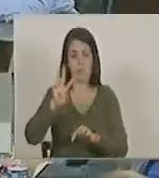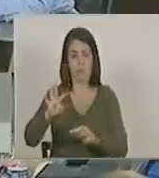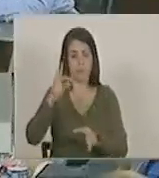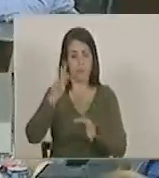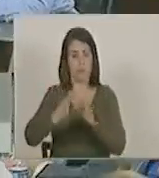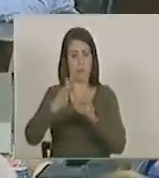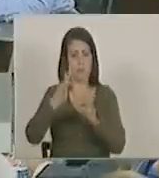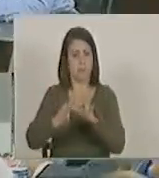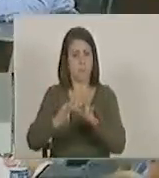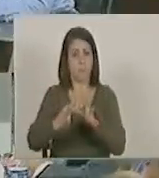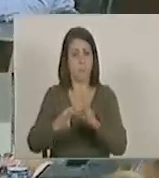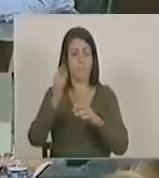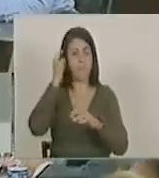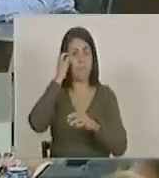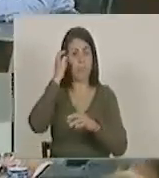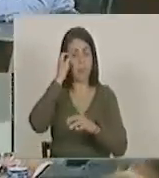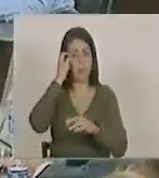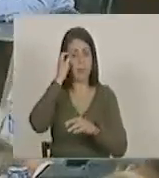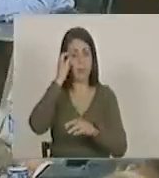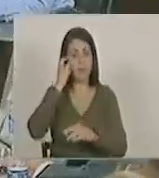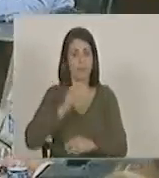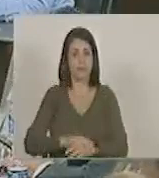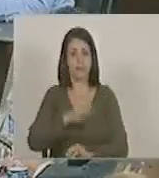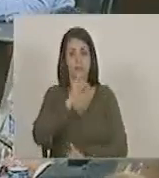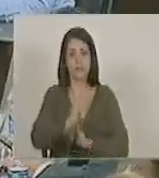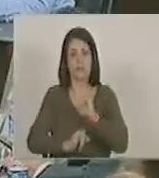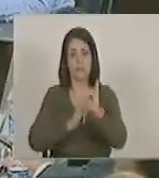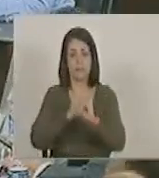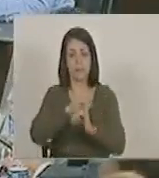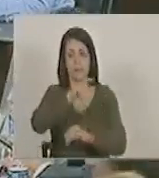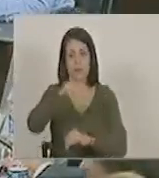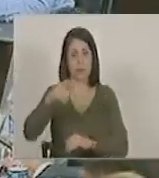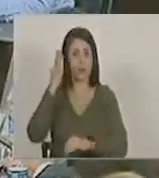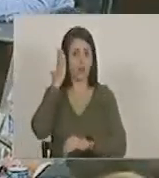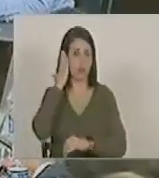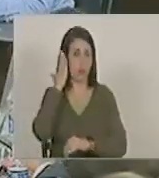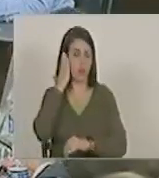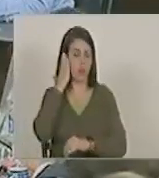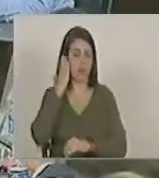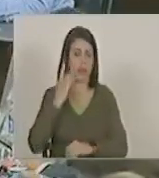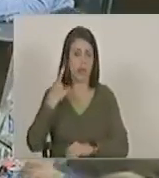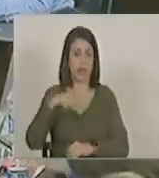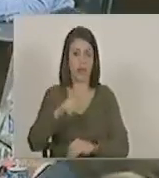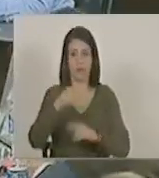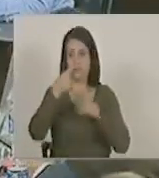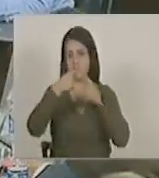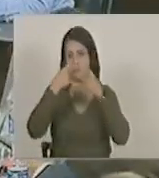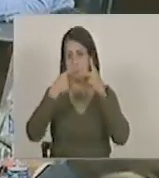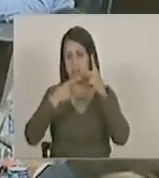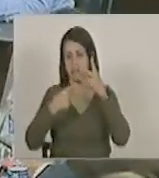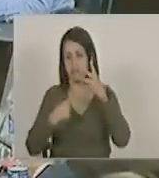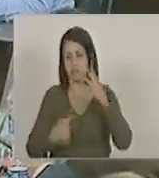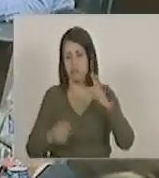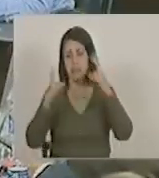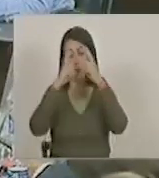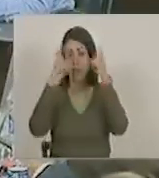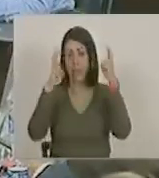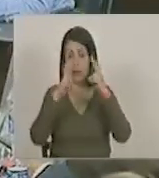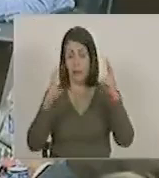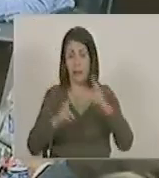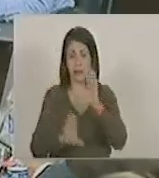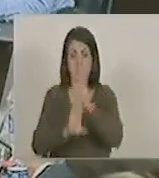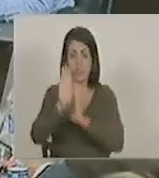de septiembre, el Día de las Personas Sordas. Hay una serie de temas que